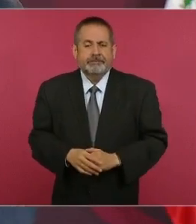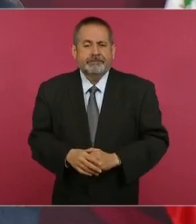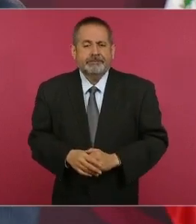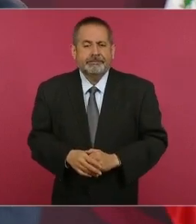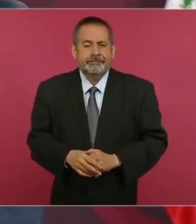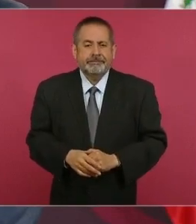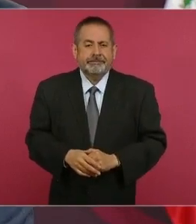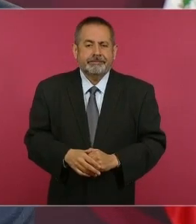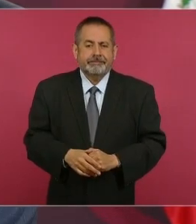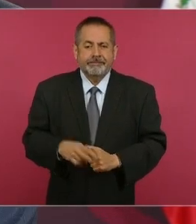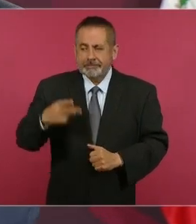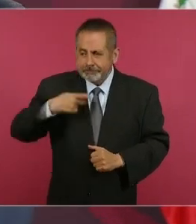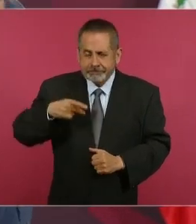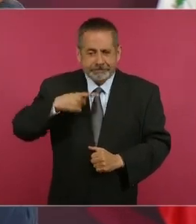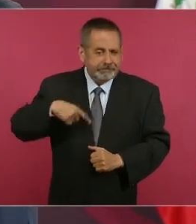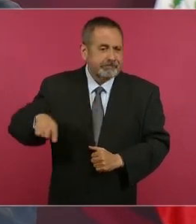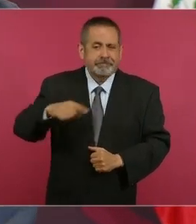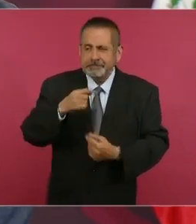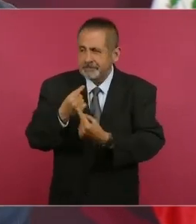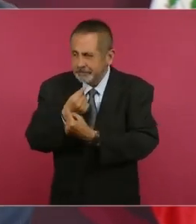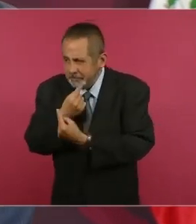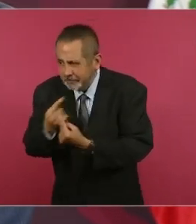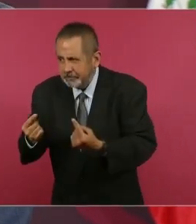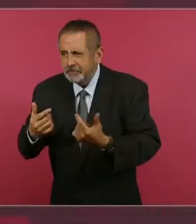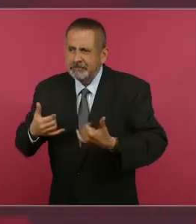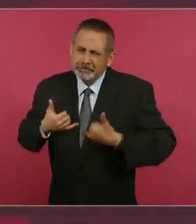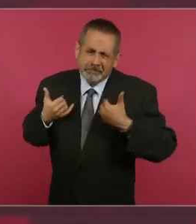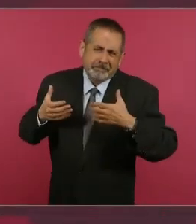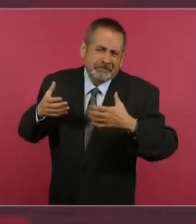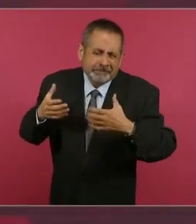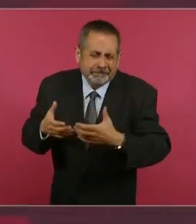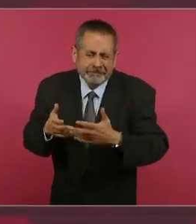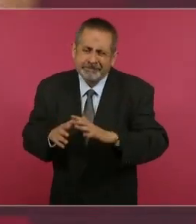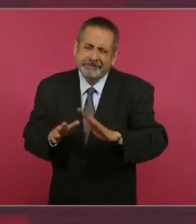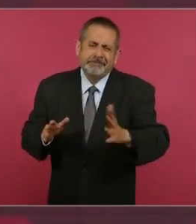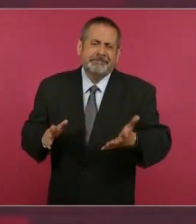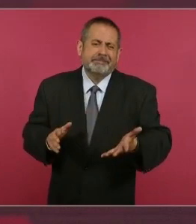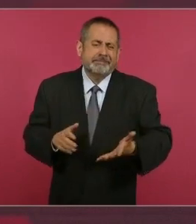de seres humanos, niños,